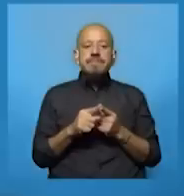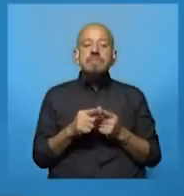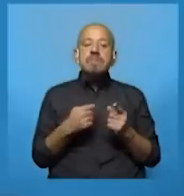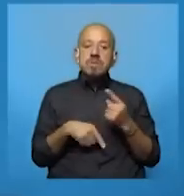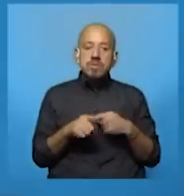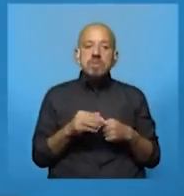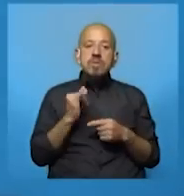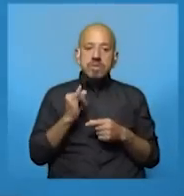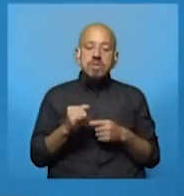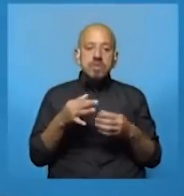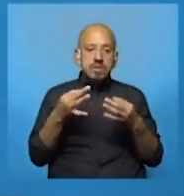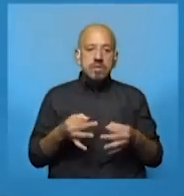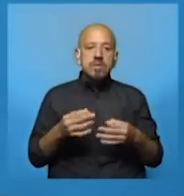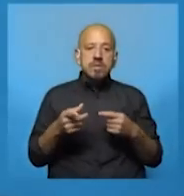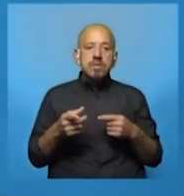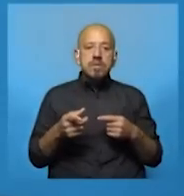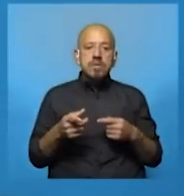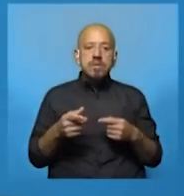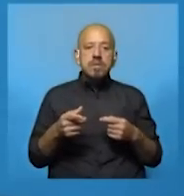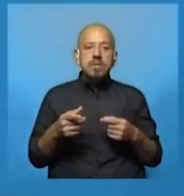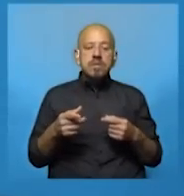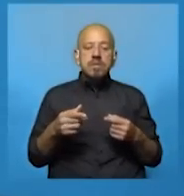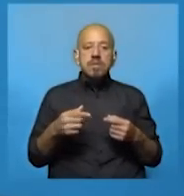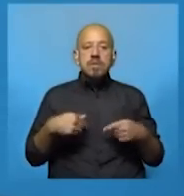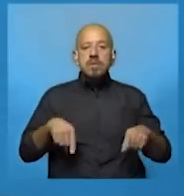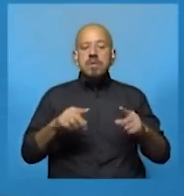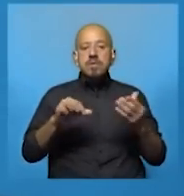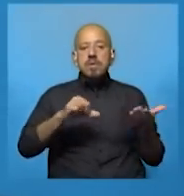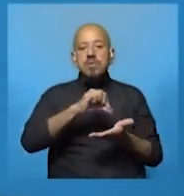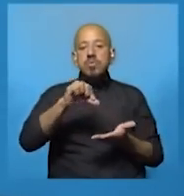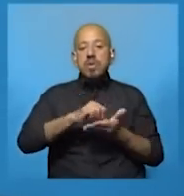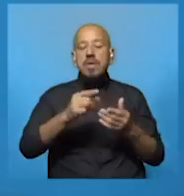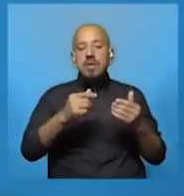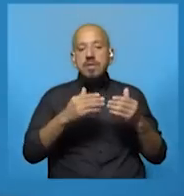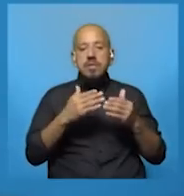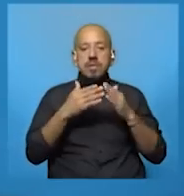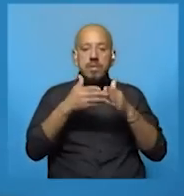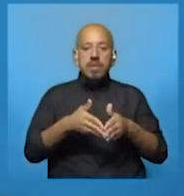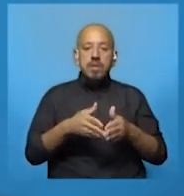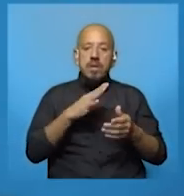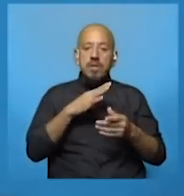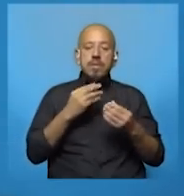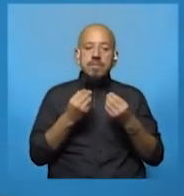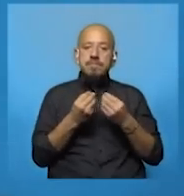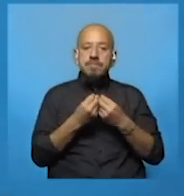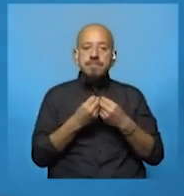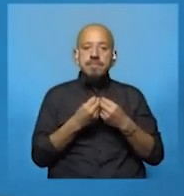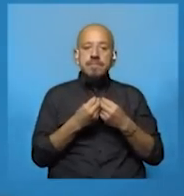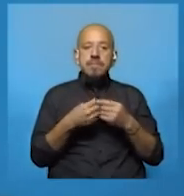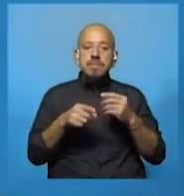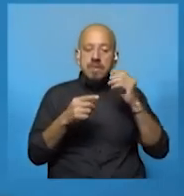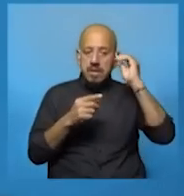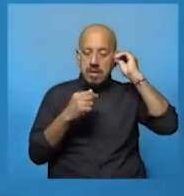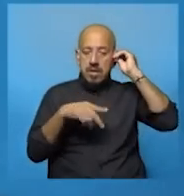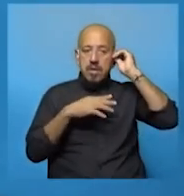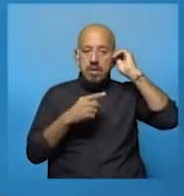sí es verdad que que las ciudades balneario Generalmente acumulan este digamos emprendimientos